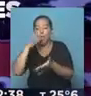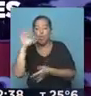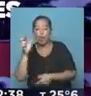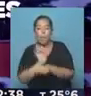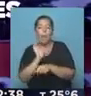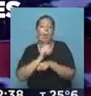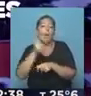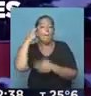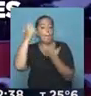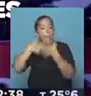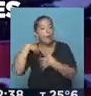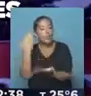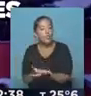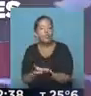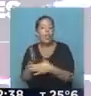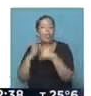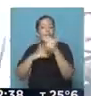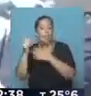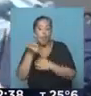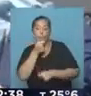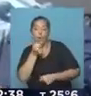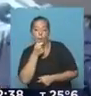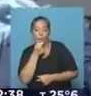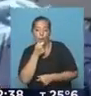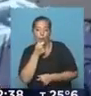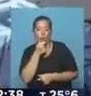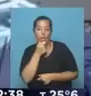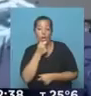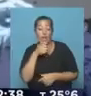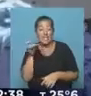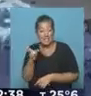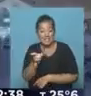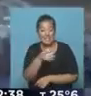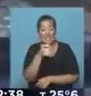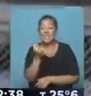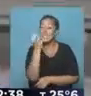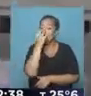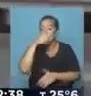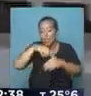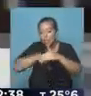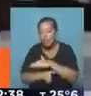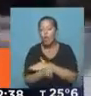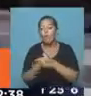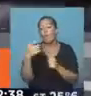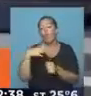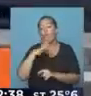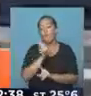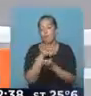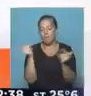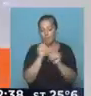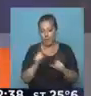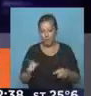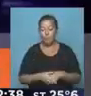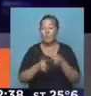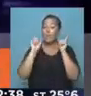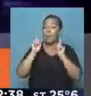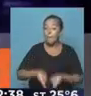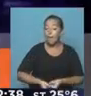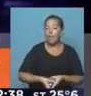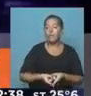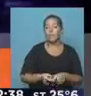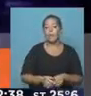proyectos de infraestructura entre ellos el soterramiento del ferrocarril Sarmiento aún inconcluso también se vieron